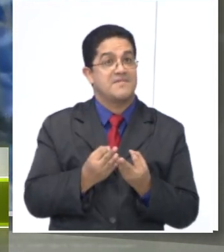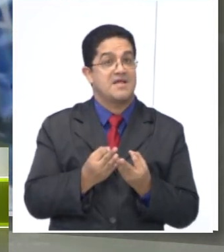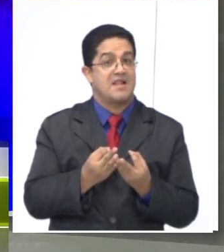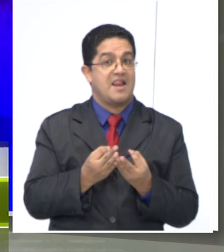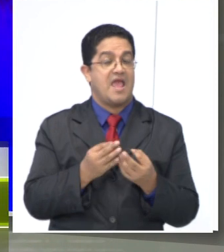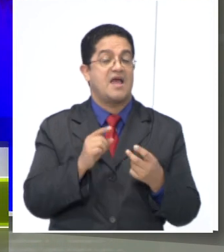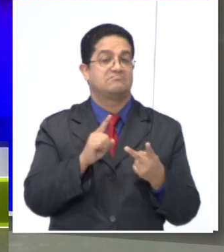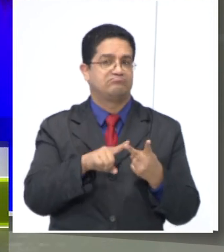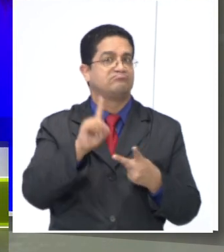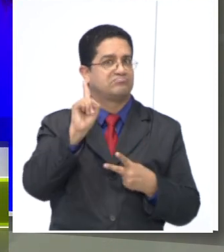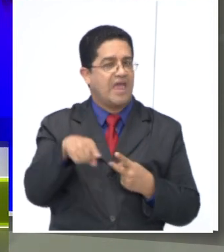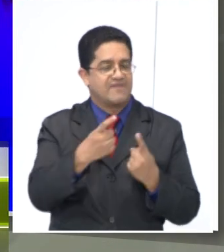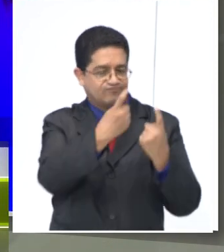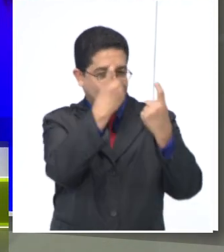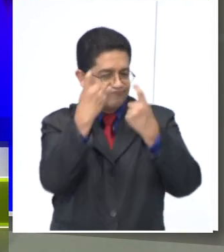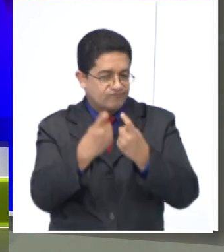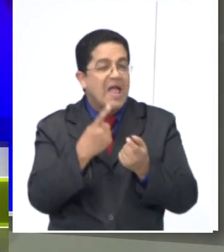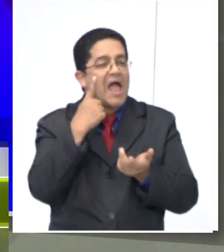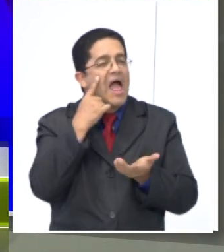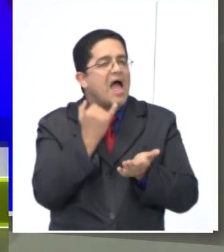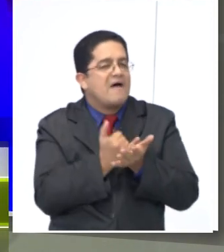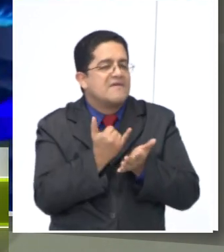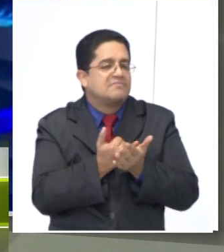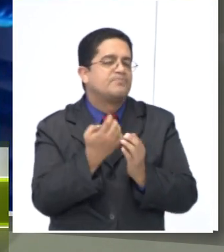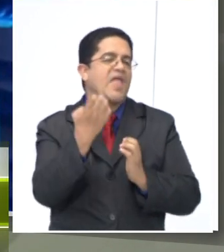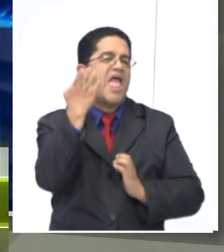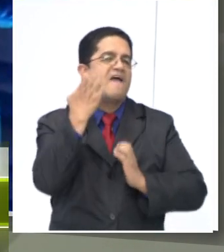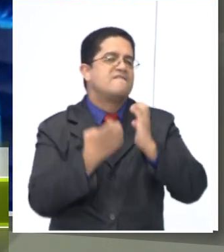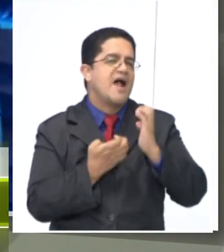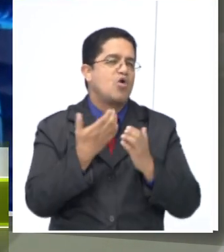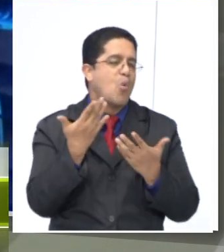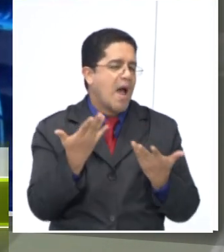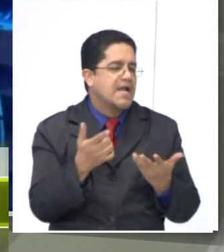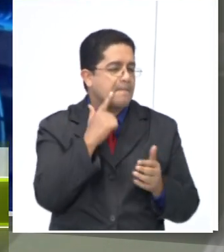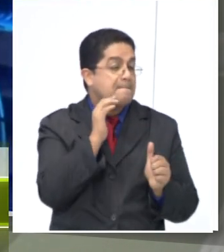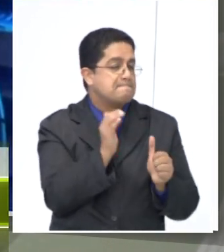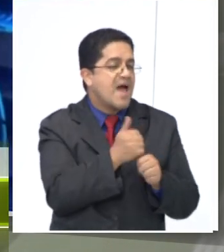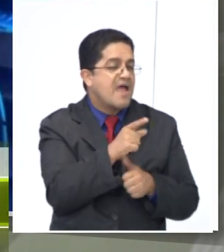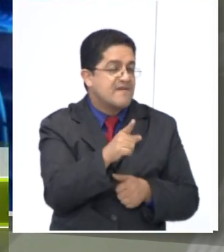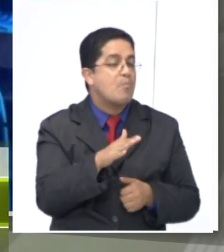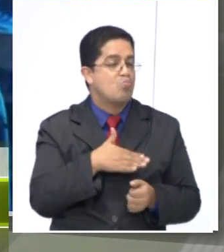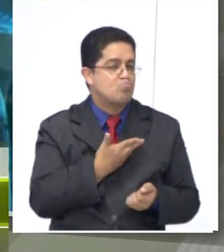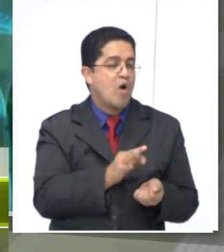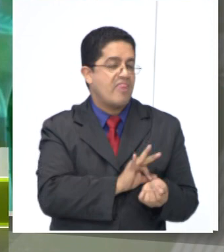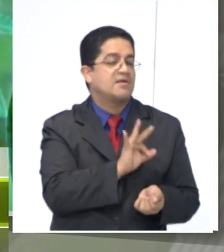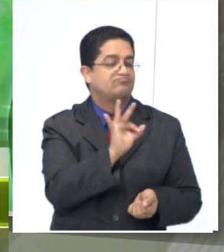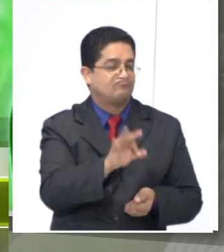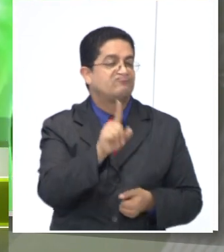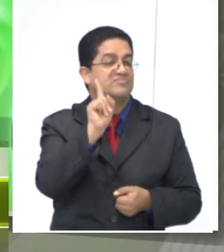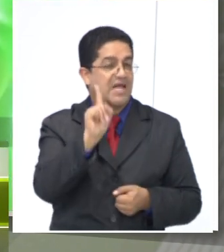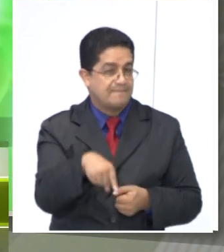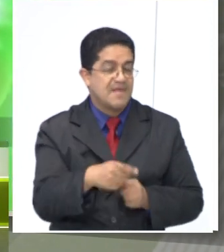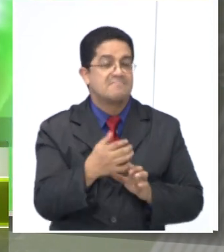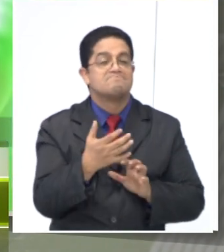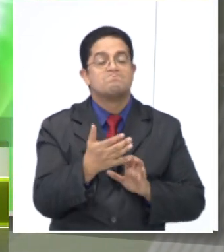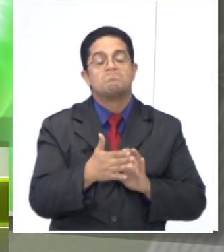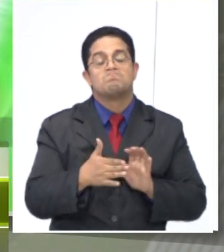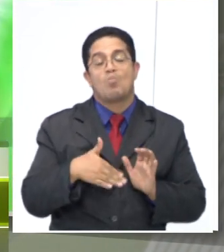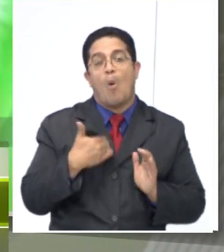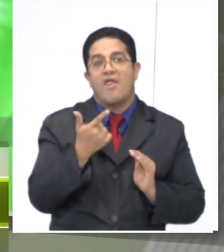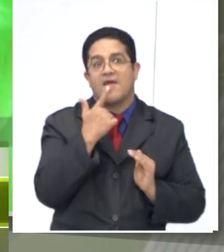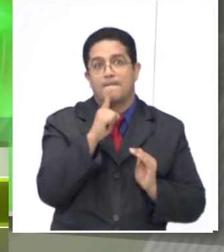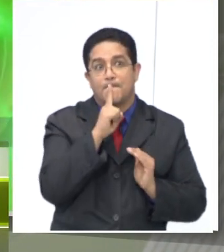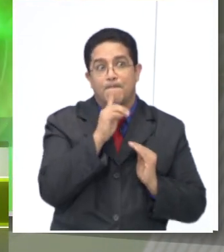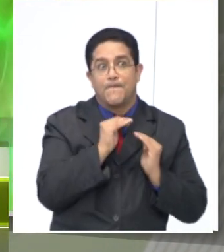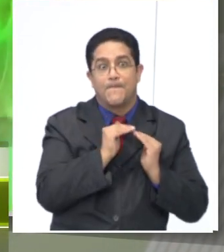orden se hagan estudios para evaluar, para hacer un screening para ver si realmente ellos también tienen lesiones que pueden ser silentes hasta el momento de